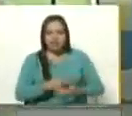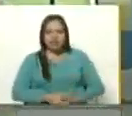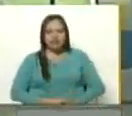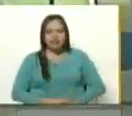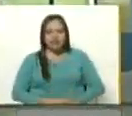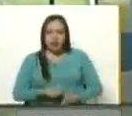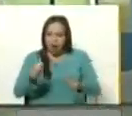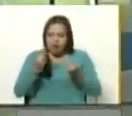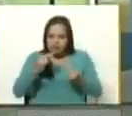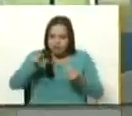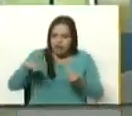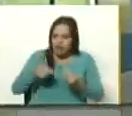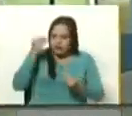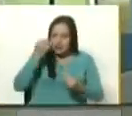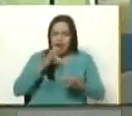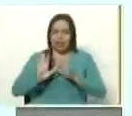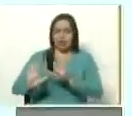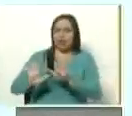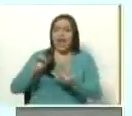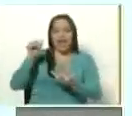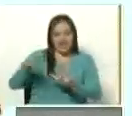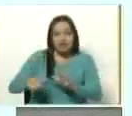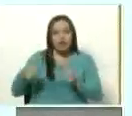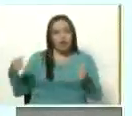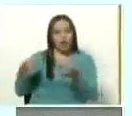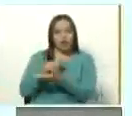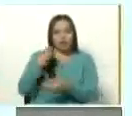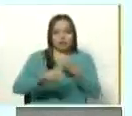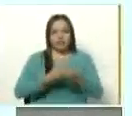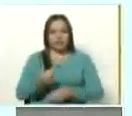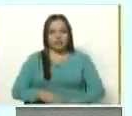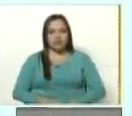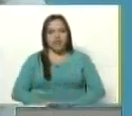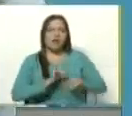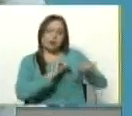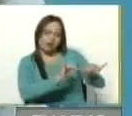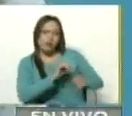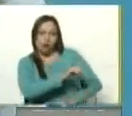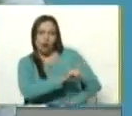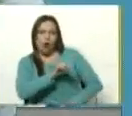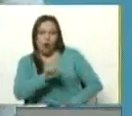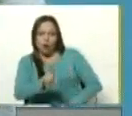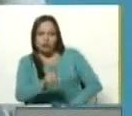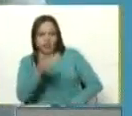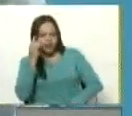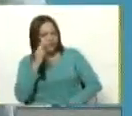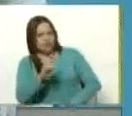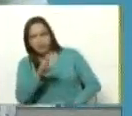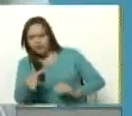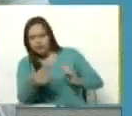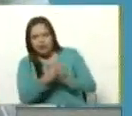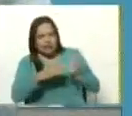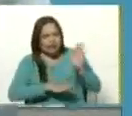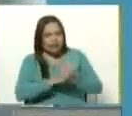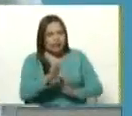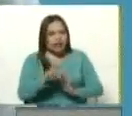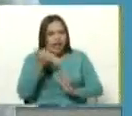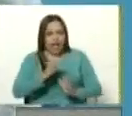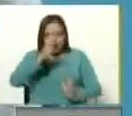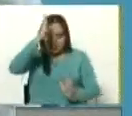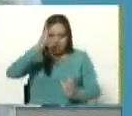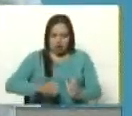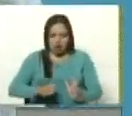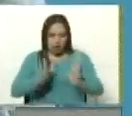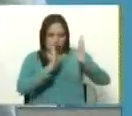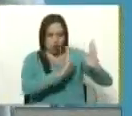cuenta, dicen, análisis, dice, ya va, esto es un golpe de Estado lo que está ocurriendo. El mismo 11, cuando vemos todo lo que se desarrolla, que dividen la pantalla en dos, que